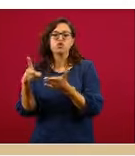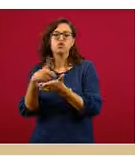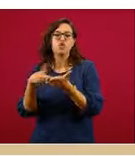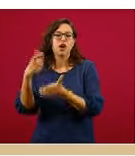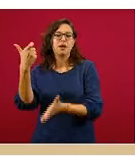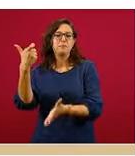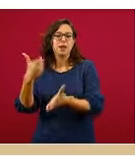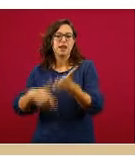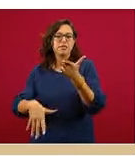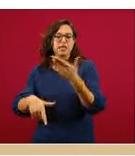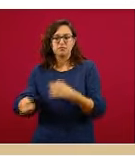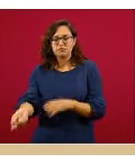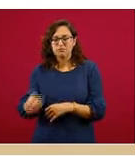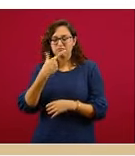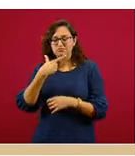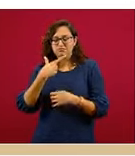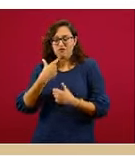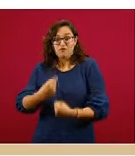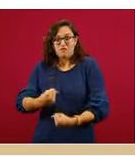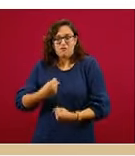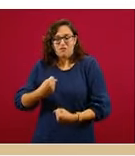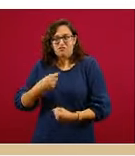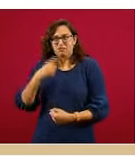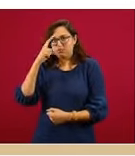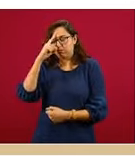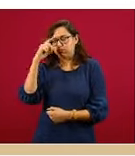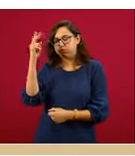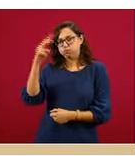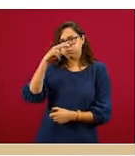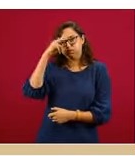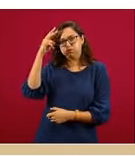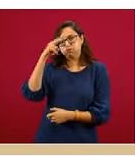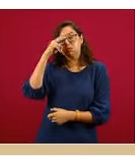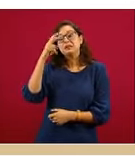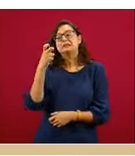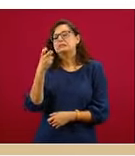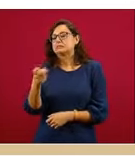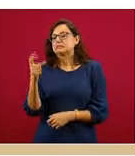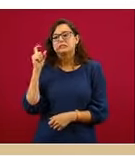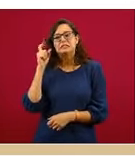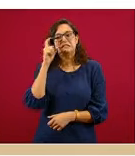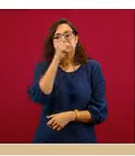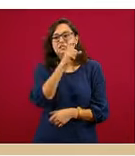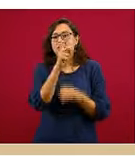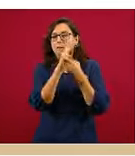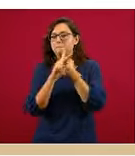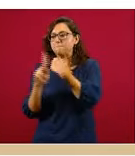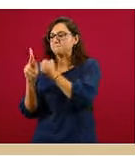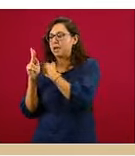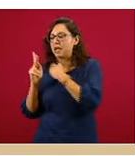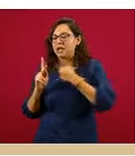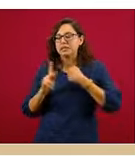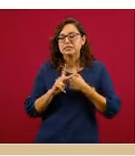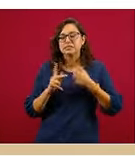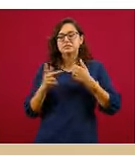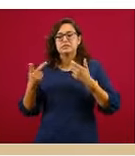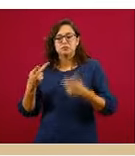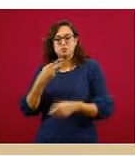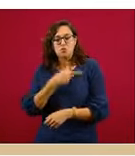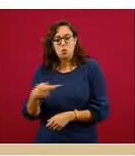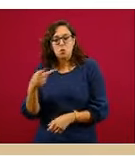más potentes. Y esto es muy peligroso, sobre todo en los países en desarrollo, como el nuestro, porque